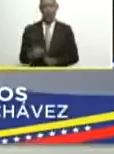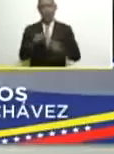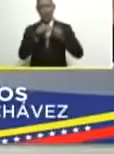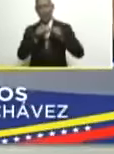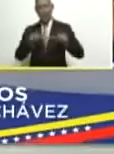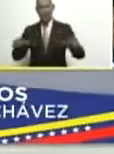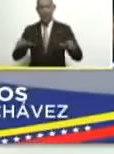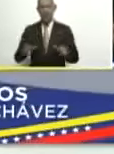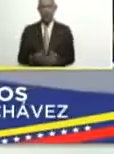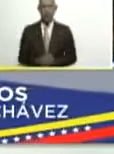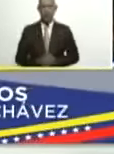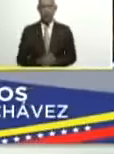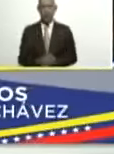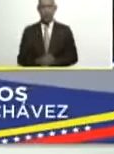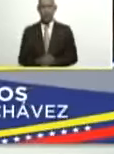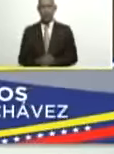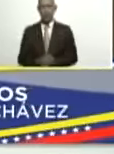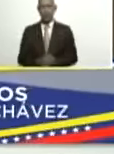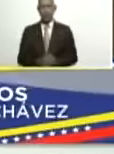nadie.